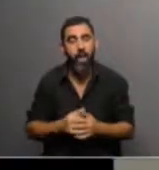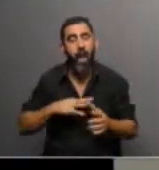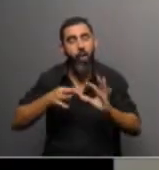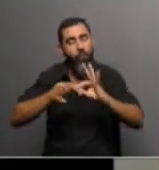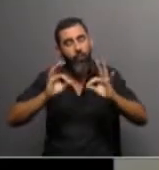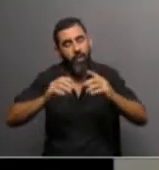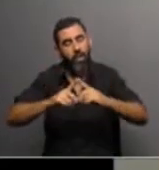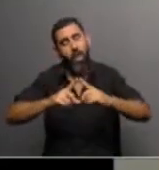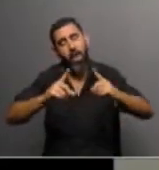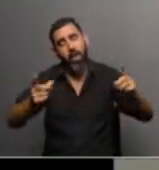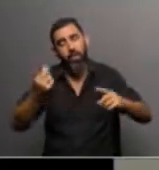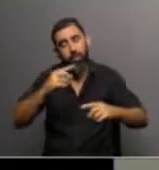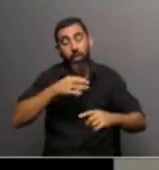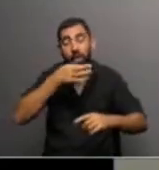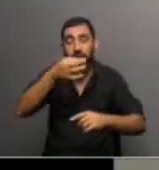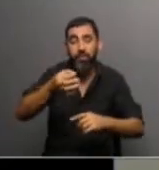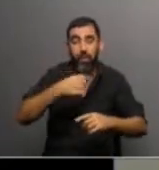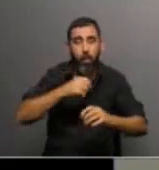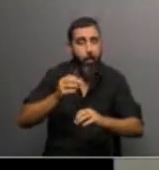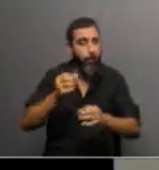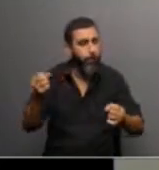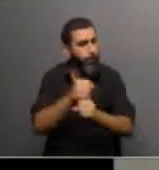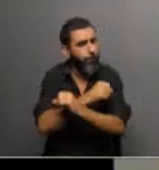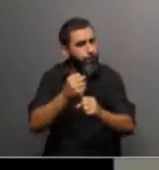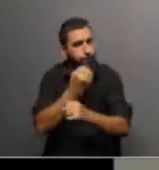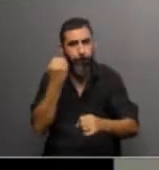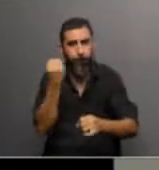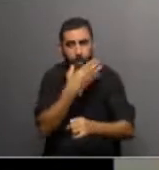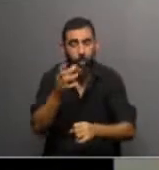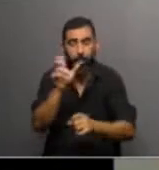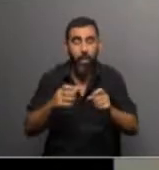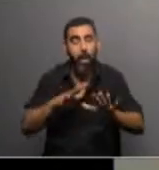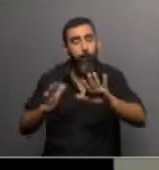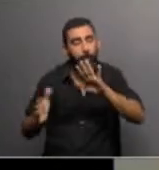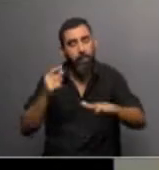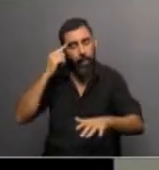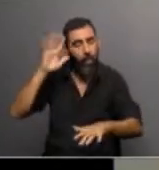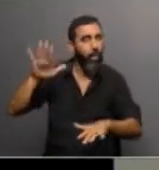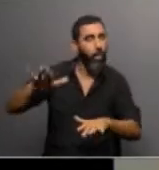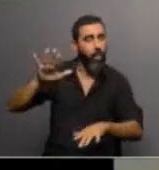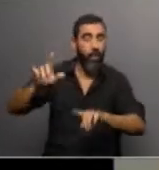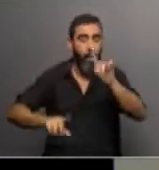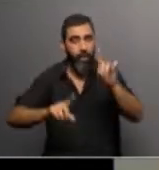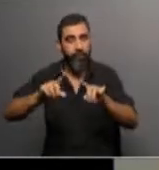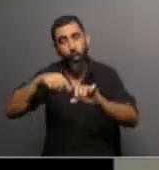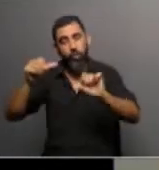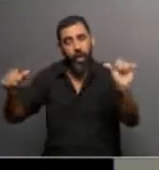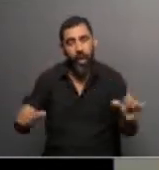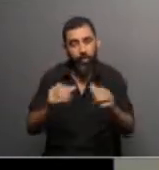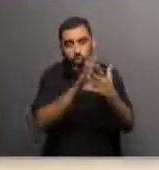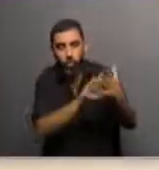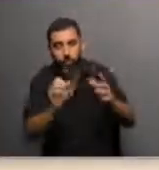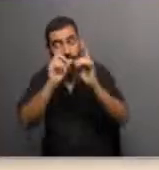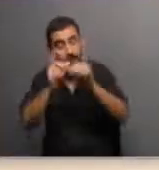larga y no hay espacio, pero él habla de que los más brillantes son aquellos que parecen dispersos y que, bueno, tienen alguna otra actividad que los absorbe, ¿no? Ahí